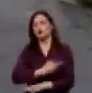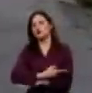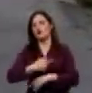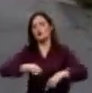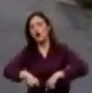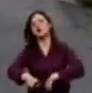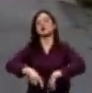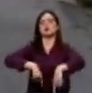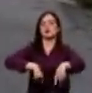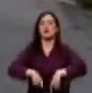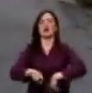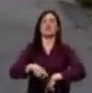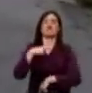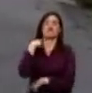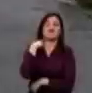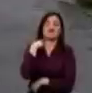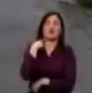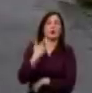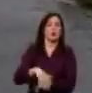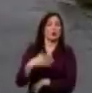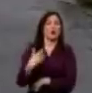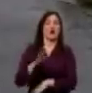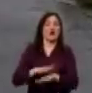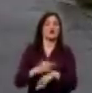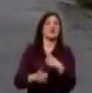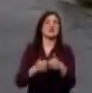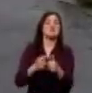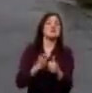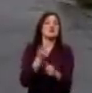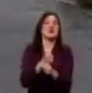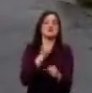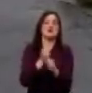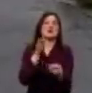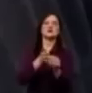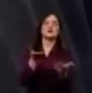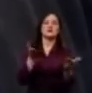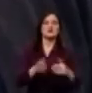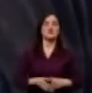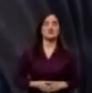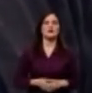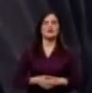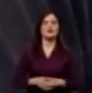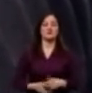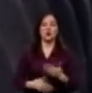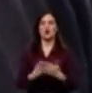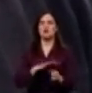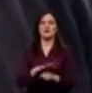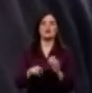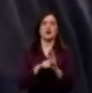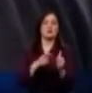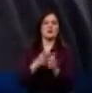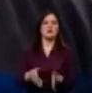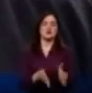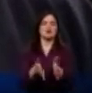entre Carchi y Sucumbíos por esta vía con diferentes motivos, principalmente laborales. Claro, a todo el mundo, aquí como es vía